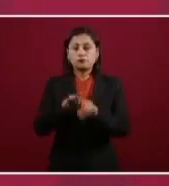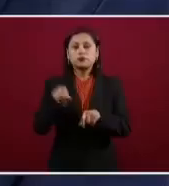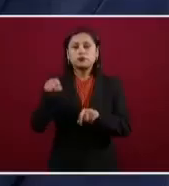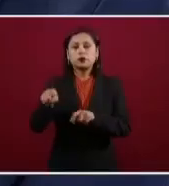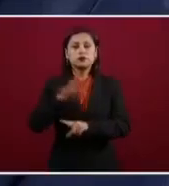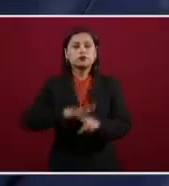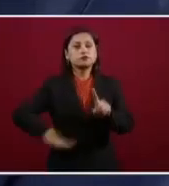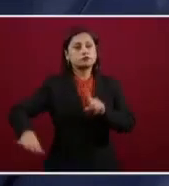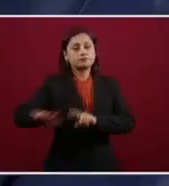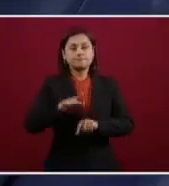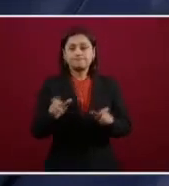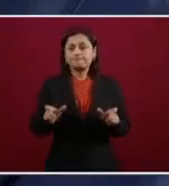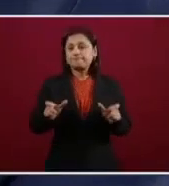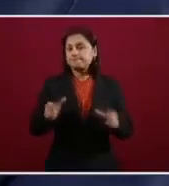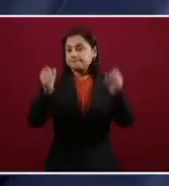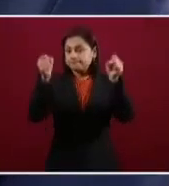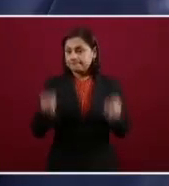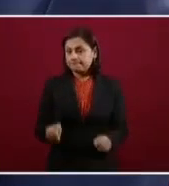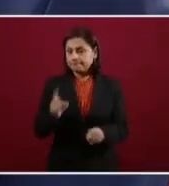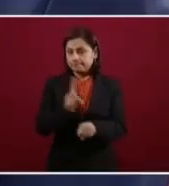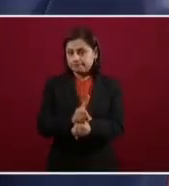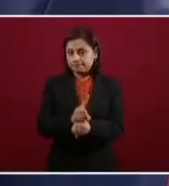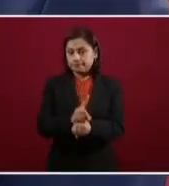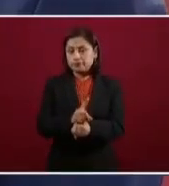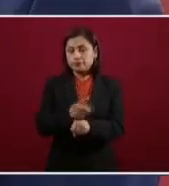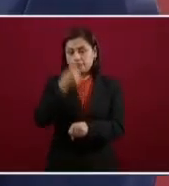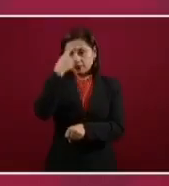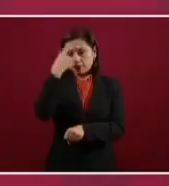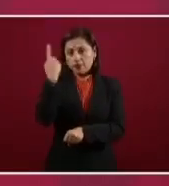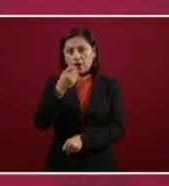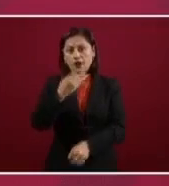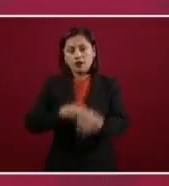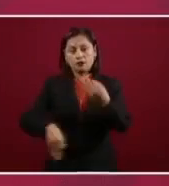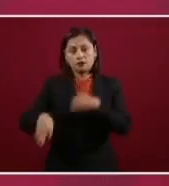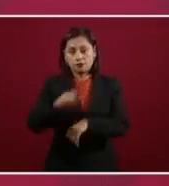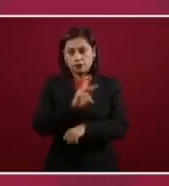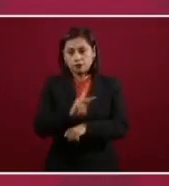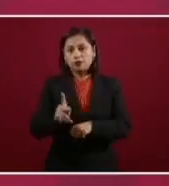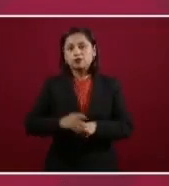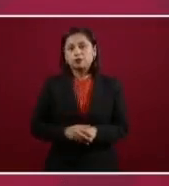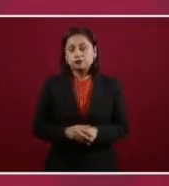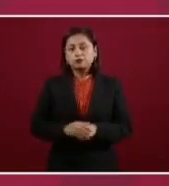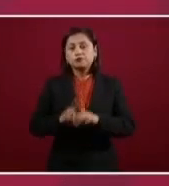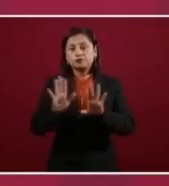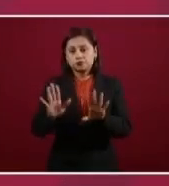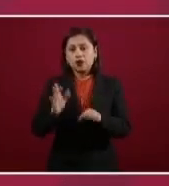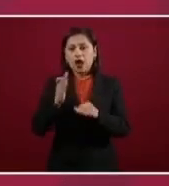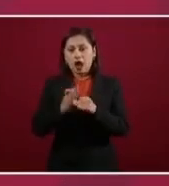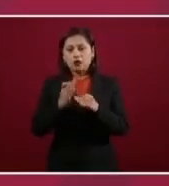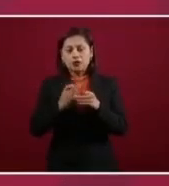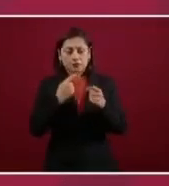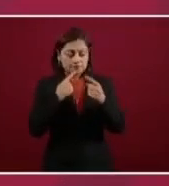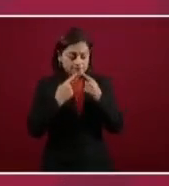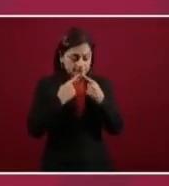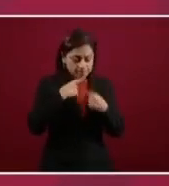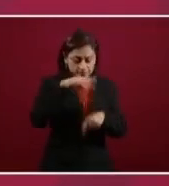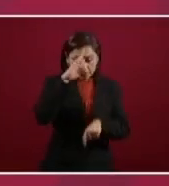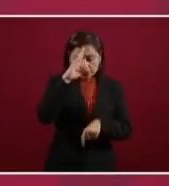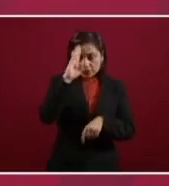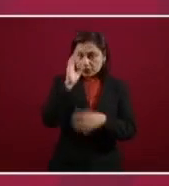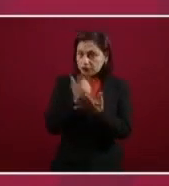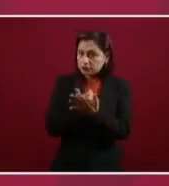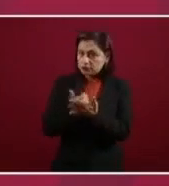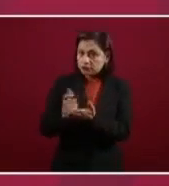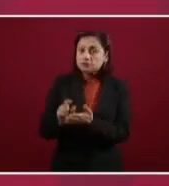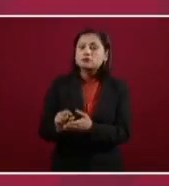pública entonces se está analizando esa posibilidad de